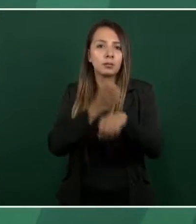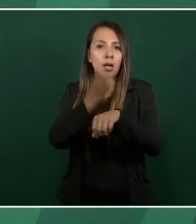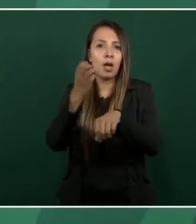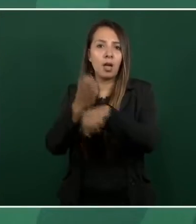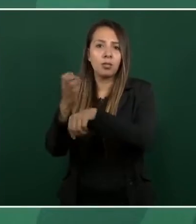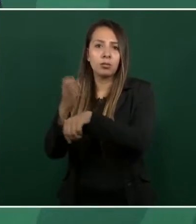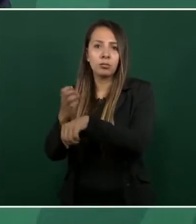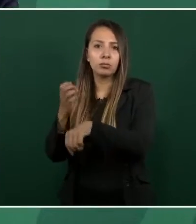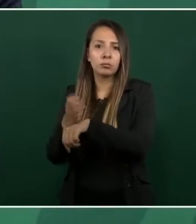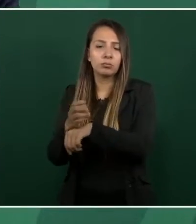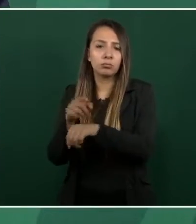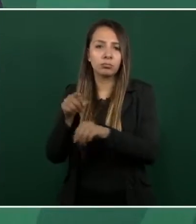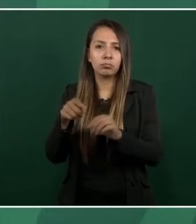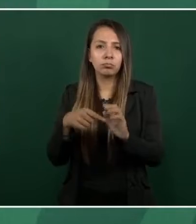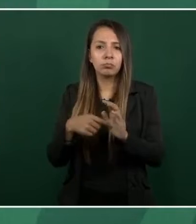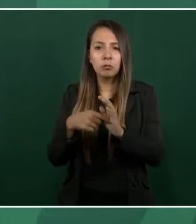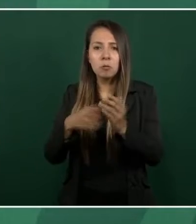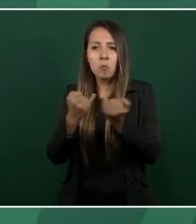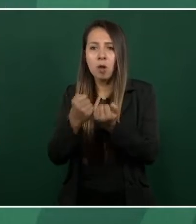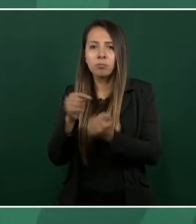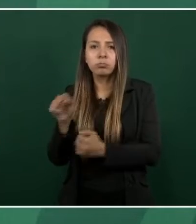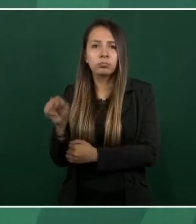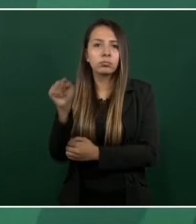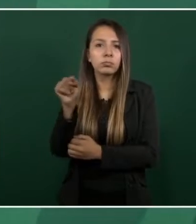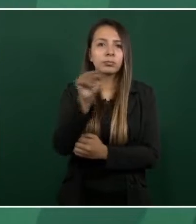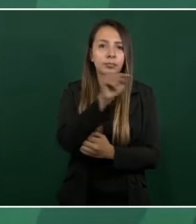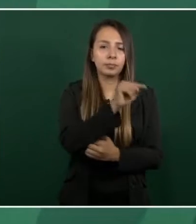No se ha